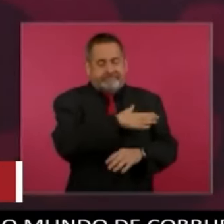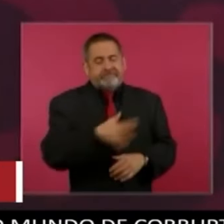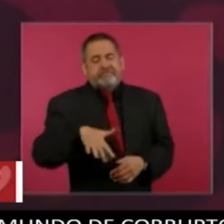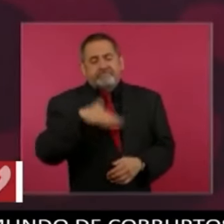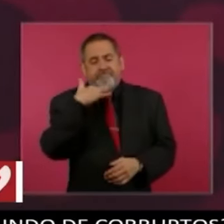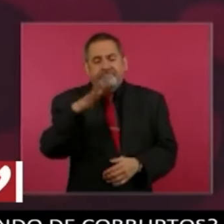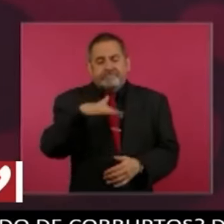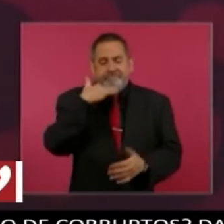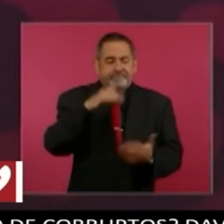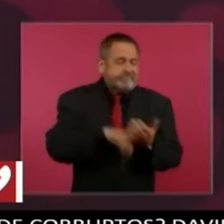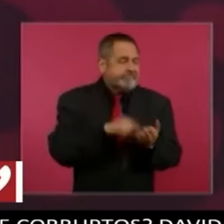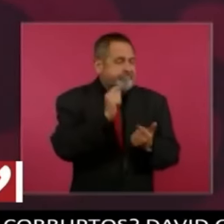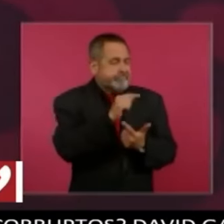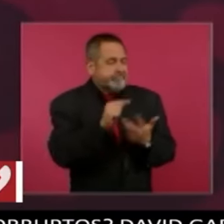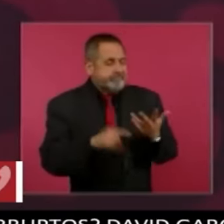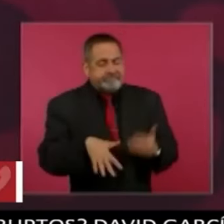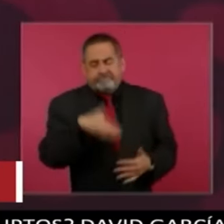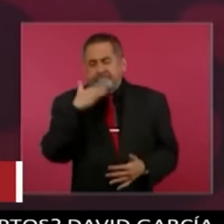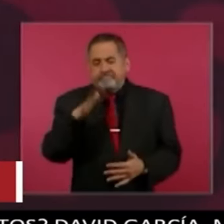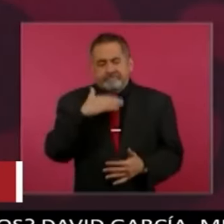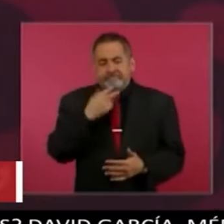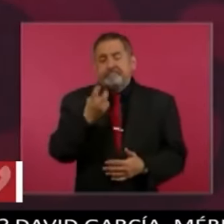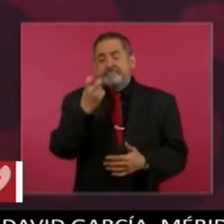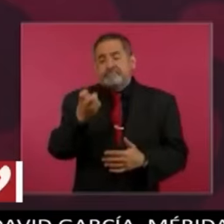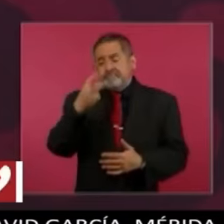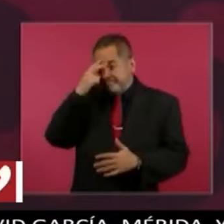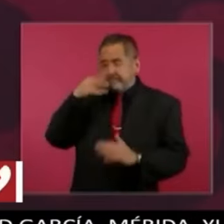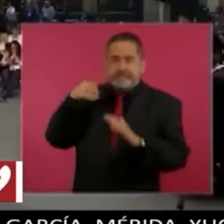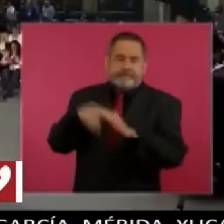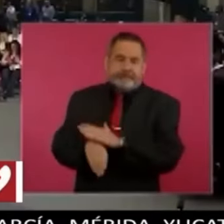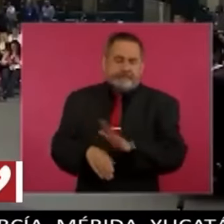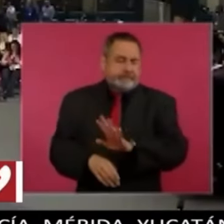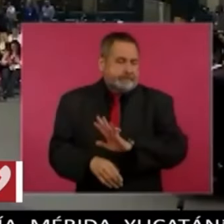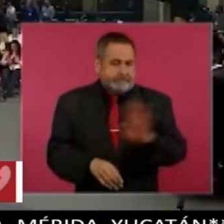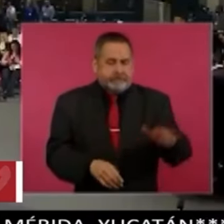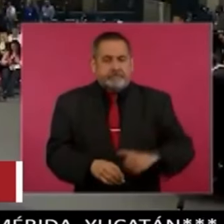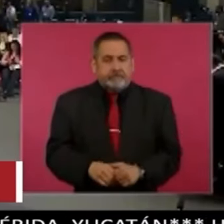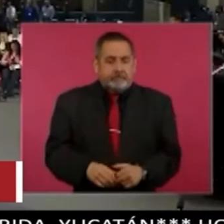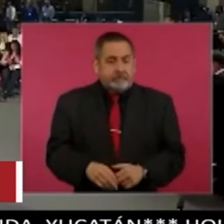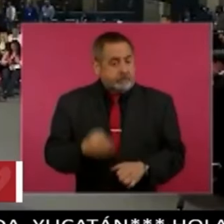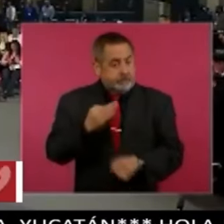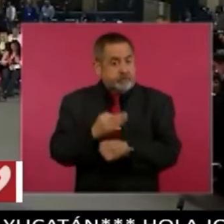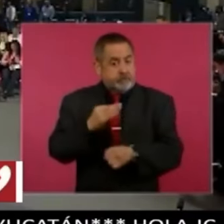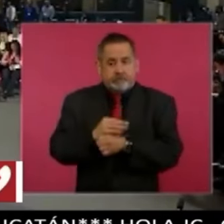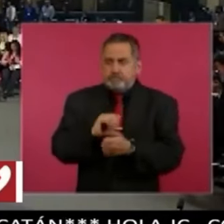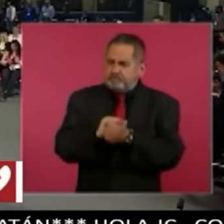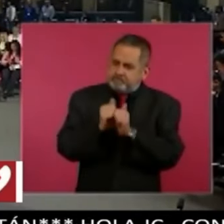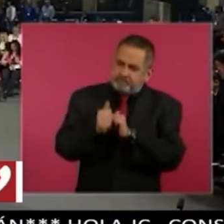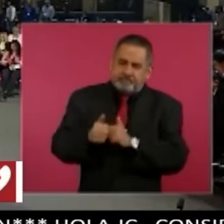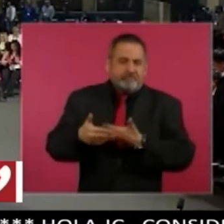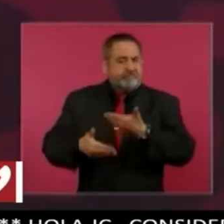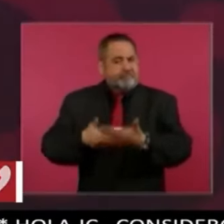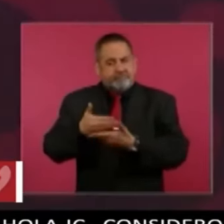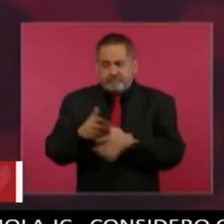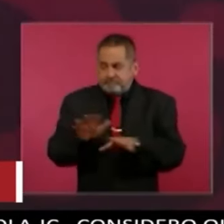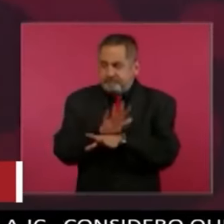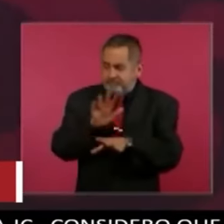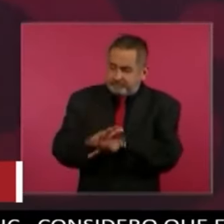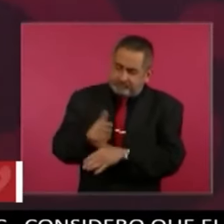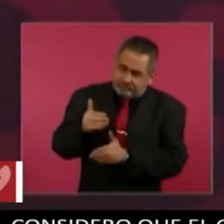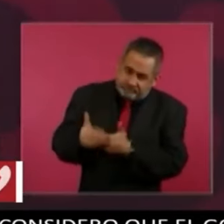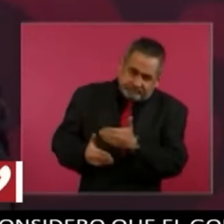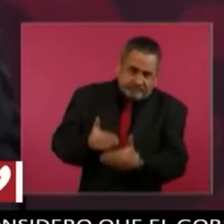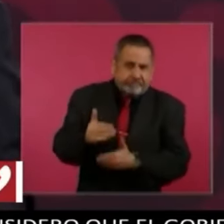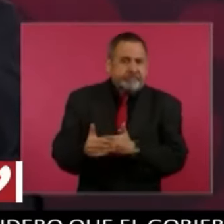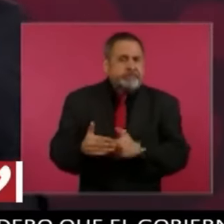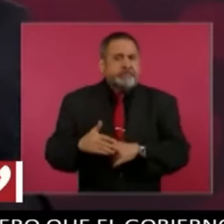le teme y apuesta a que las autoridades electorales no tendrán valor de aplicar la ley ante una